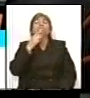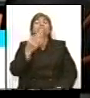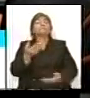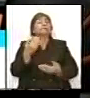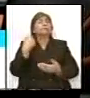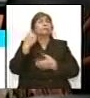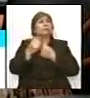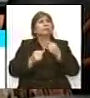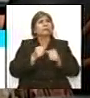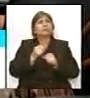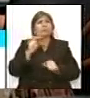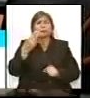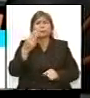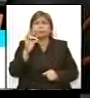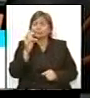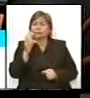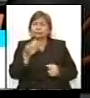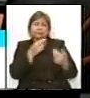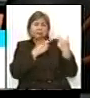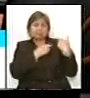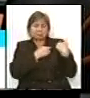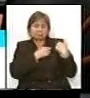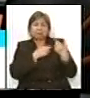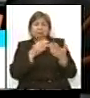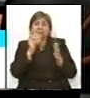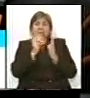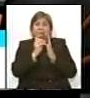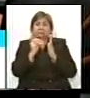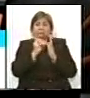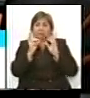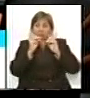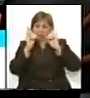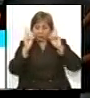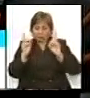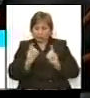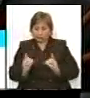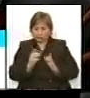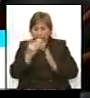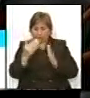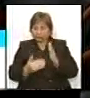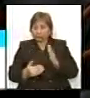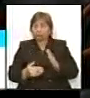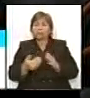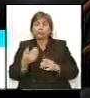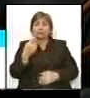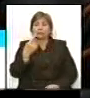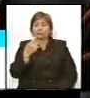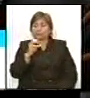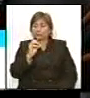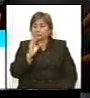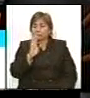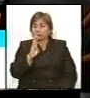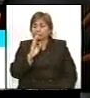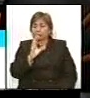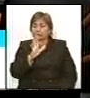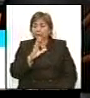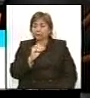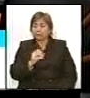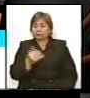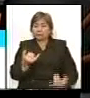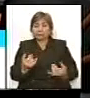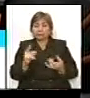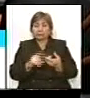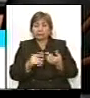del año 2017 la verificación y el diagnóstico de, en principio, 151 establecimientos de salud. A la